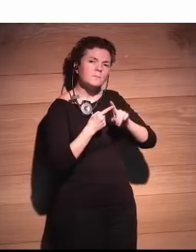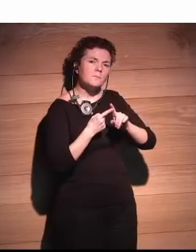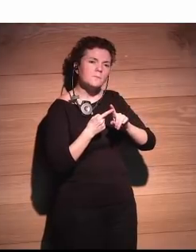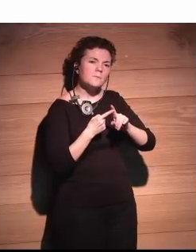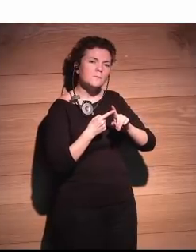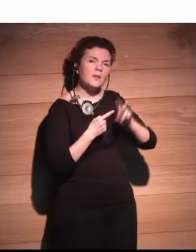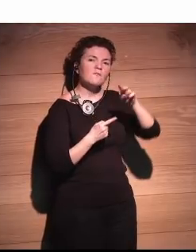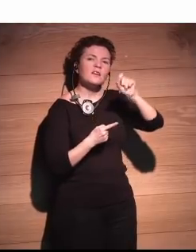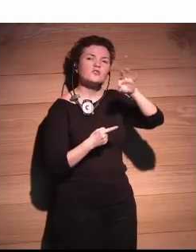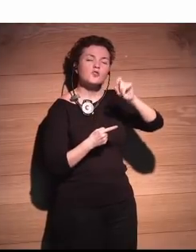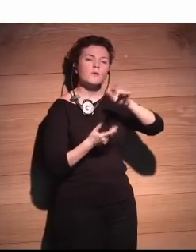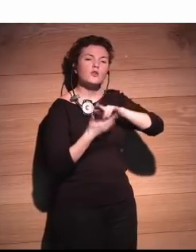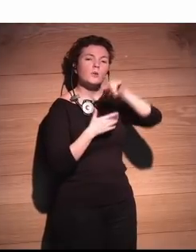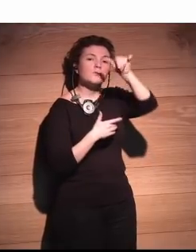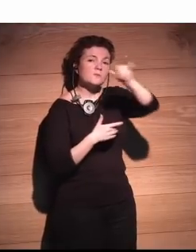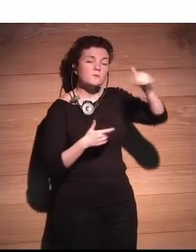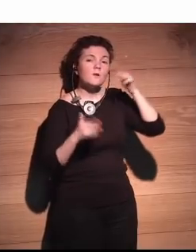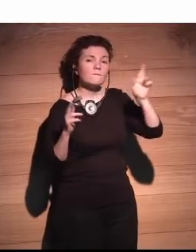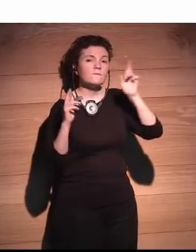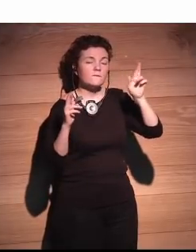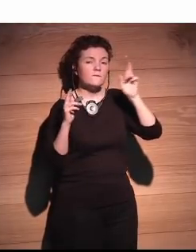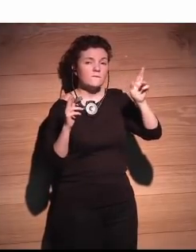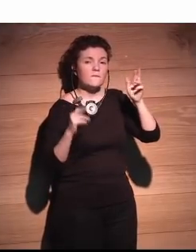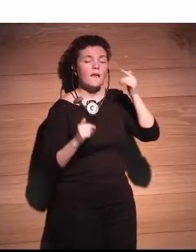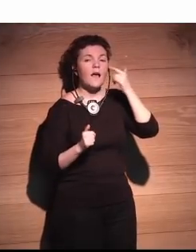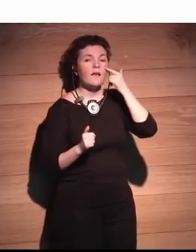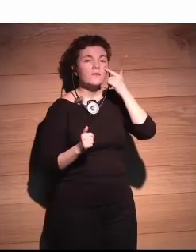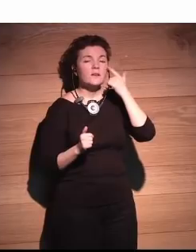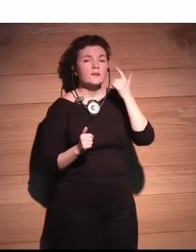en Varsovia va a ser la semana que viene y espero de verdad que podamos